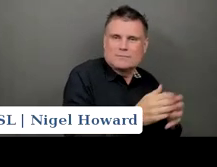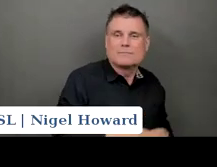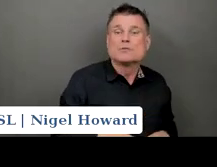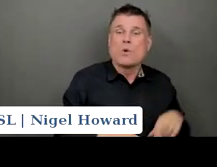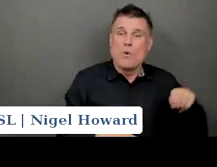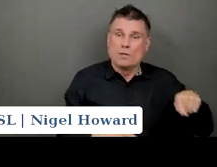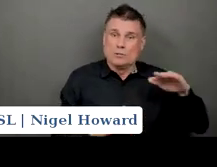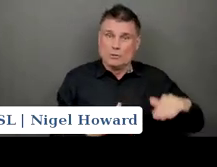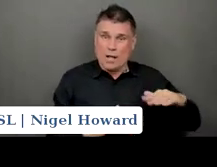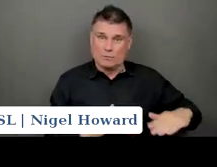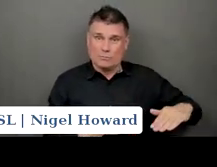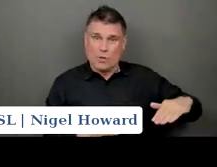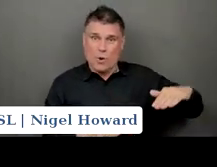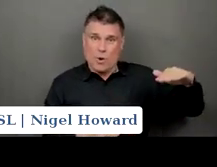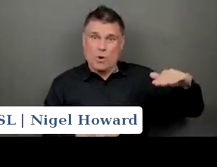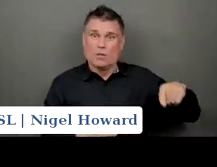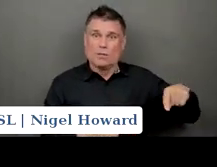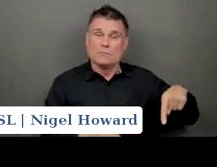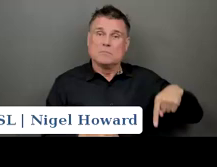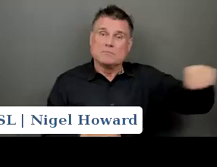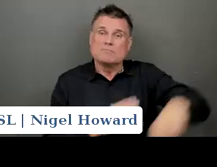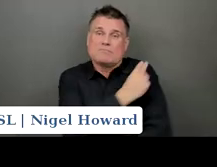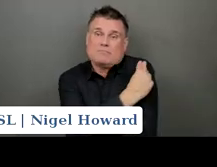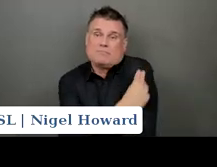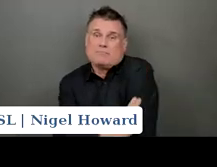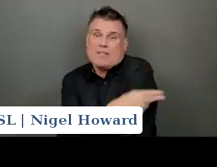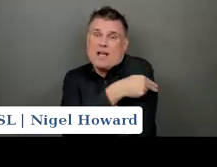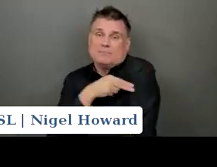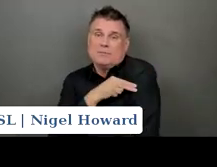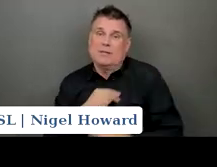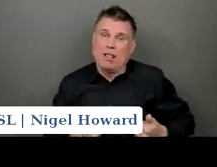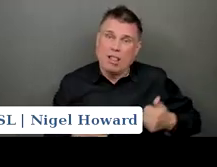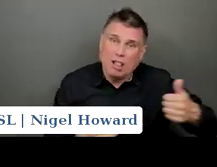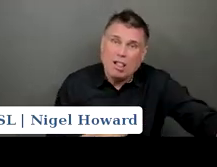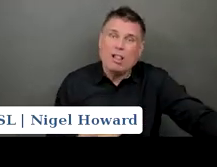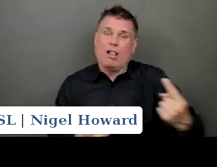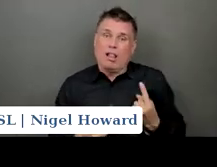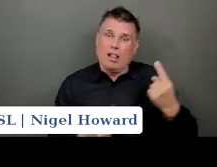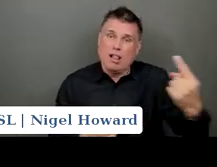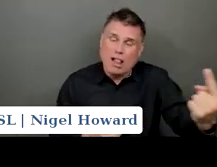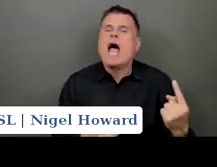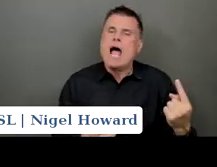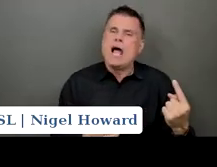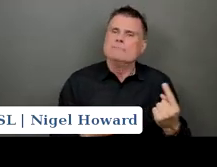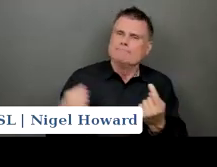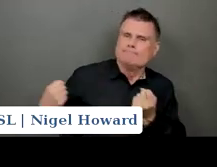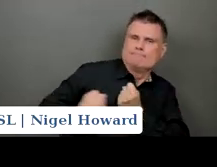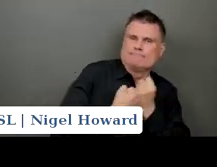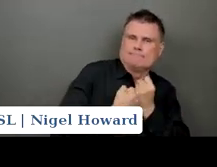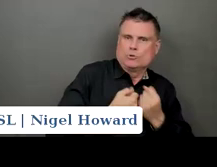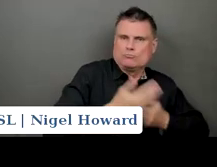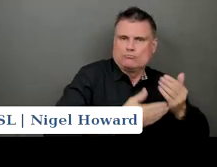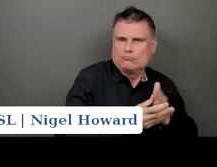diapositiva tenemos esos ejemplos de los que yo hablaba, la corresponsabilidad de los cuidados, tanto en lo que es materia de